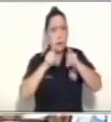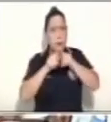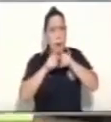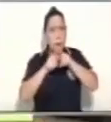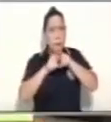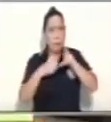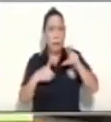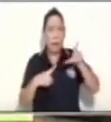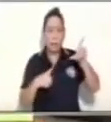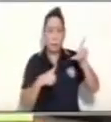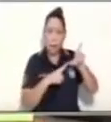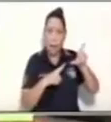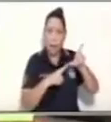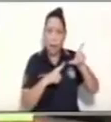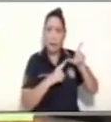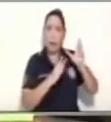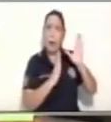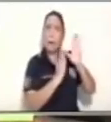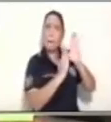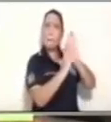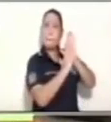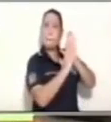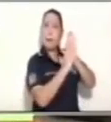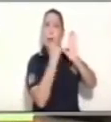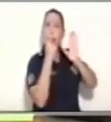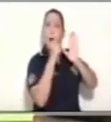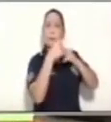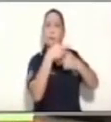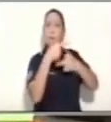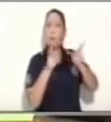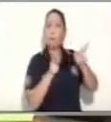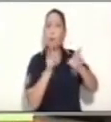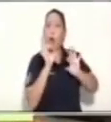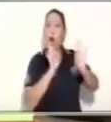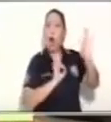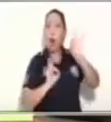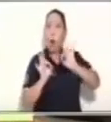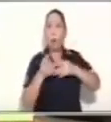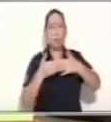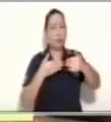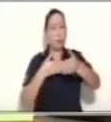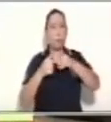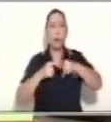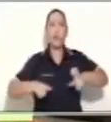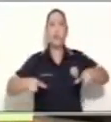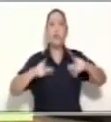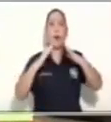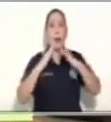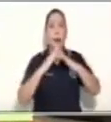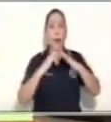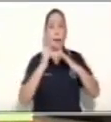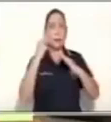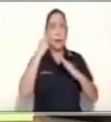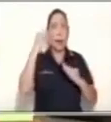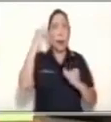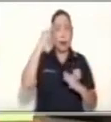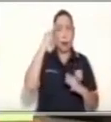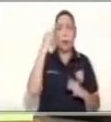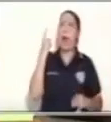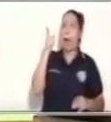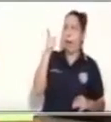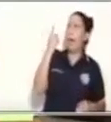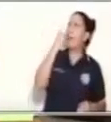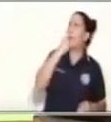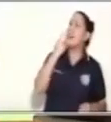visible para siempre que te recuerdes cuál es el nombre y cuál es el sonido de la letra. Aquí